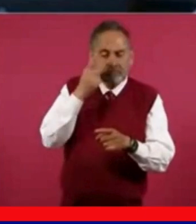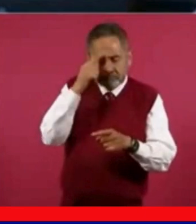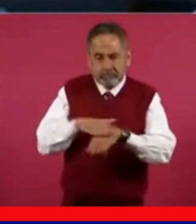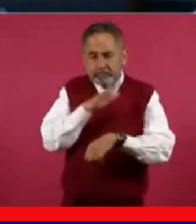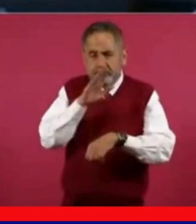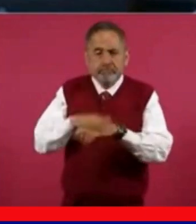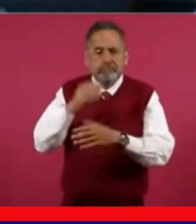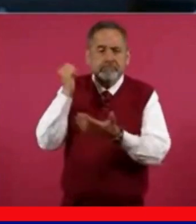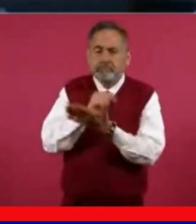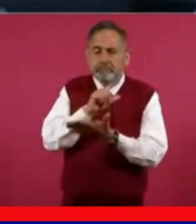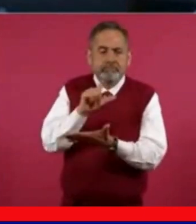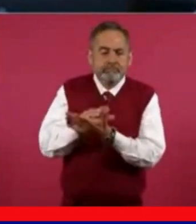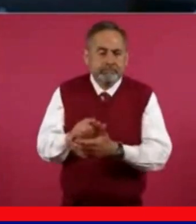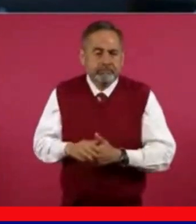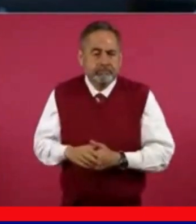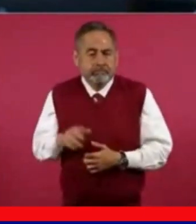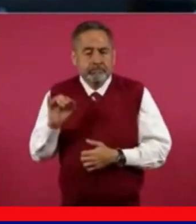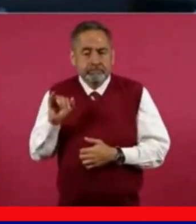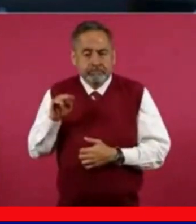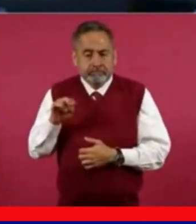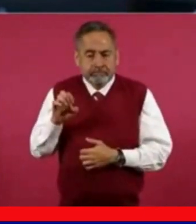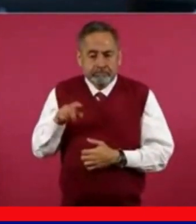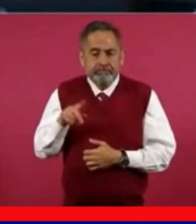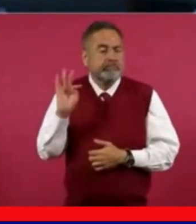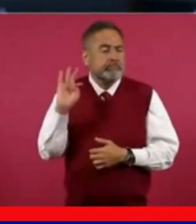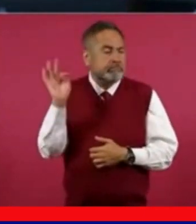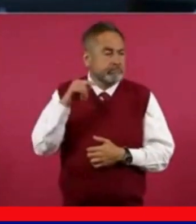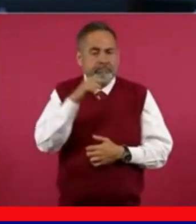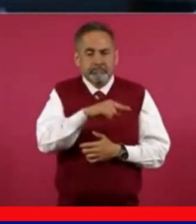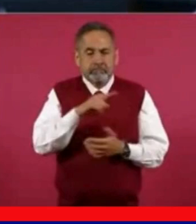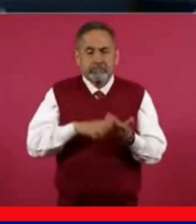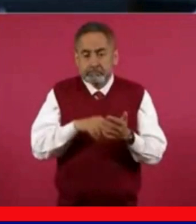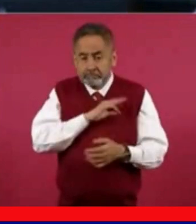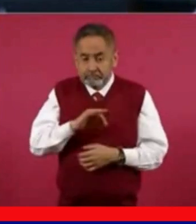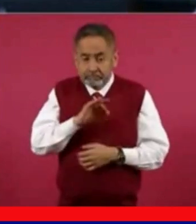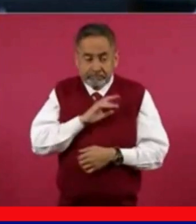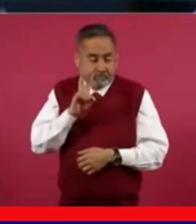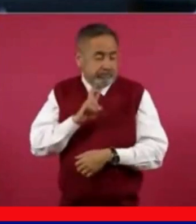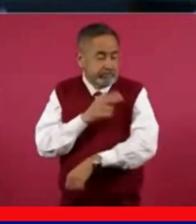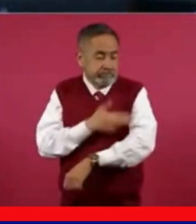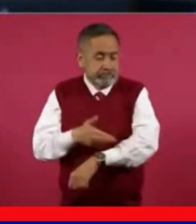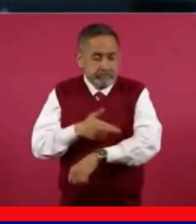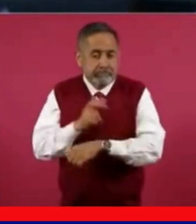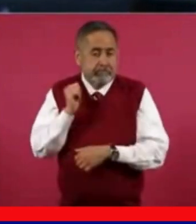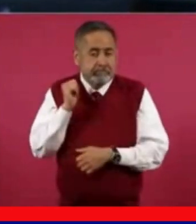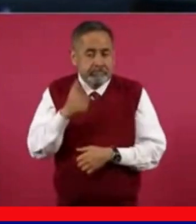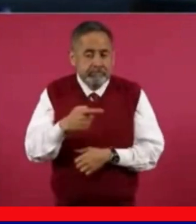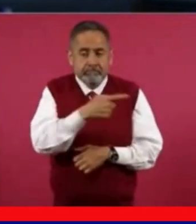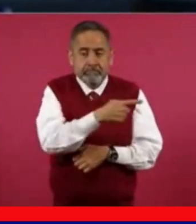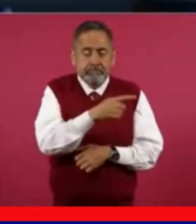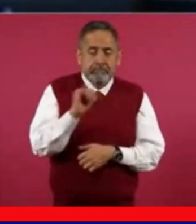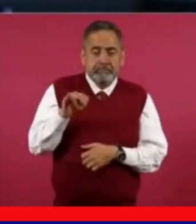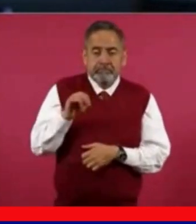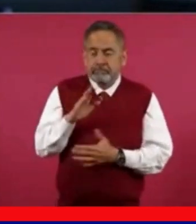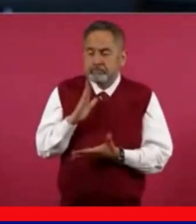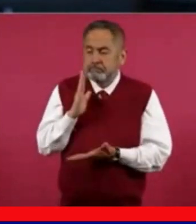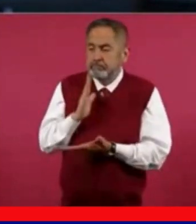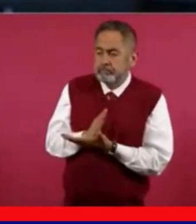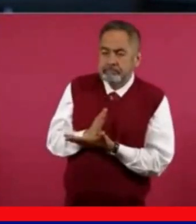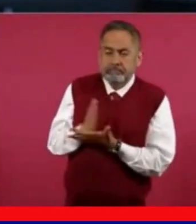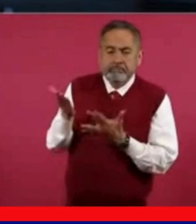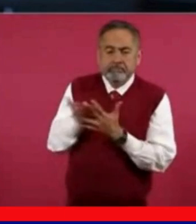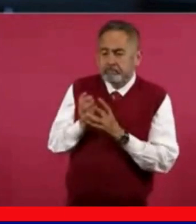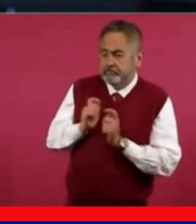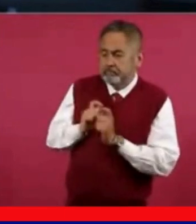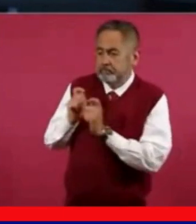los consejeros legisladores y otras instancias del gobierno particularmente desde el ámbito empresarial el presidente desafío a estos